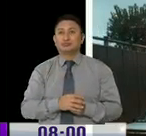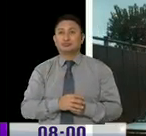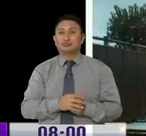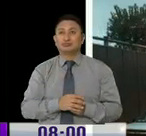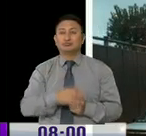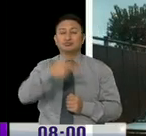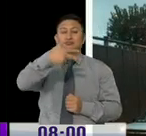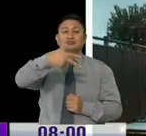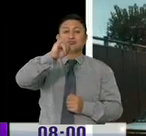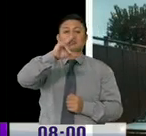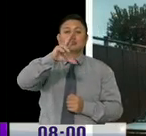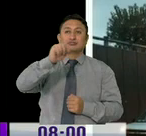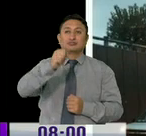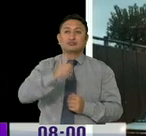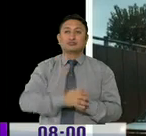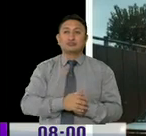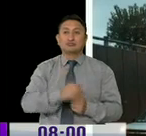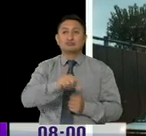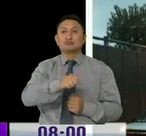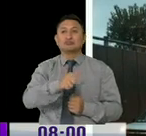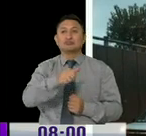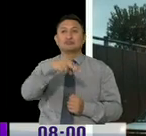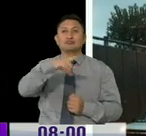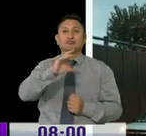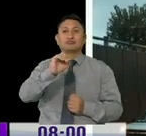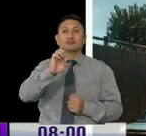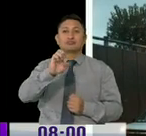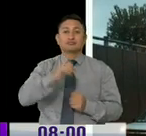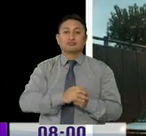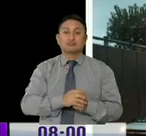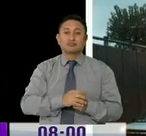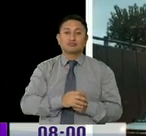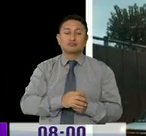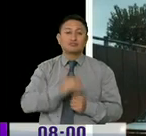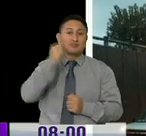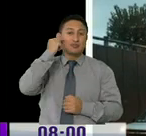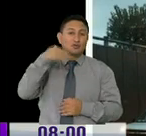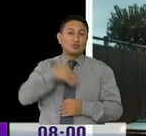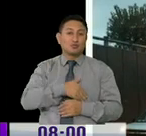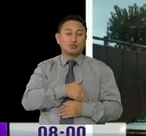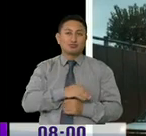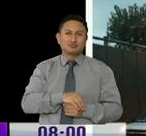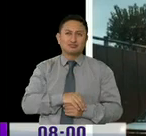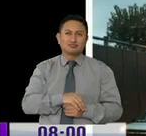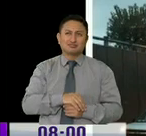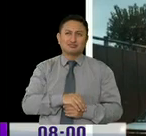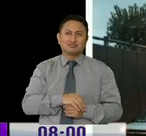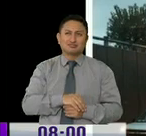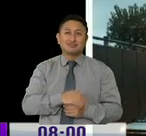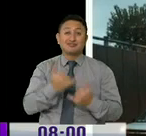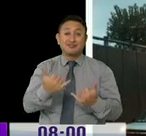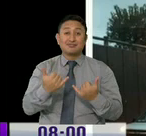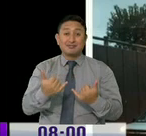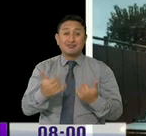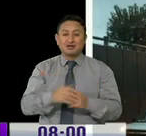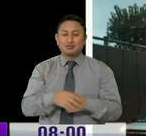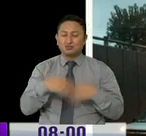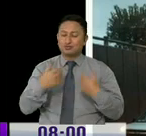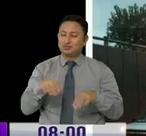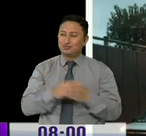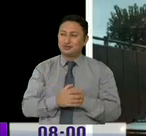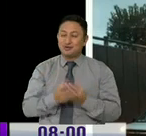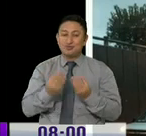Chillos, hay otro en Miravalle, ese es en la Necochea. Tenemos en la Simón Bolívar y en la Condorñán. Es el festival de día